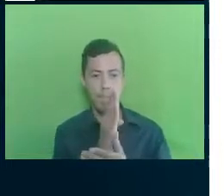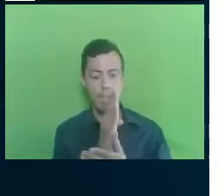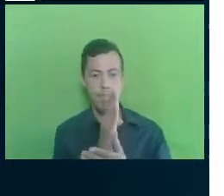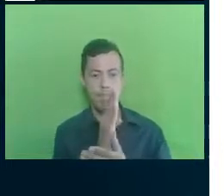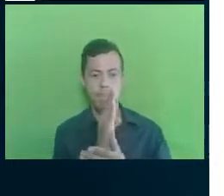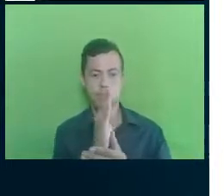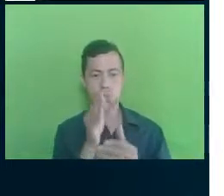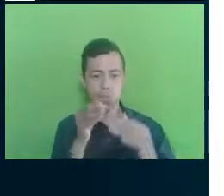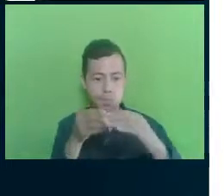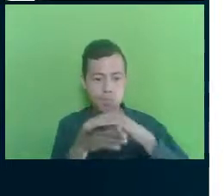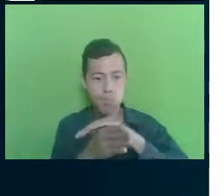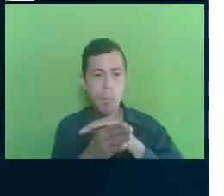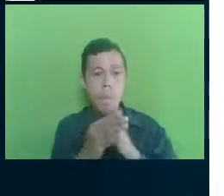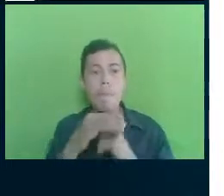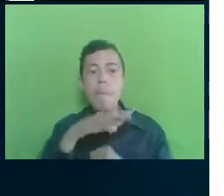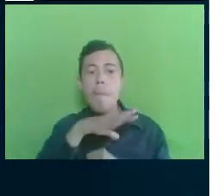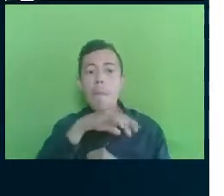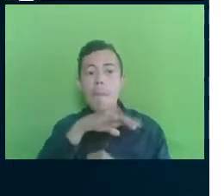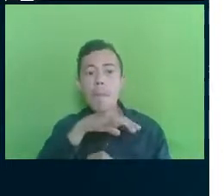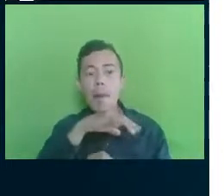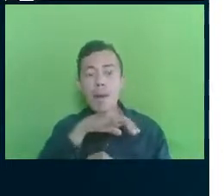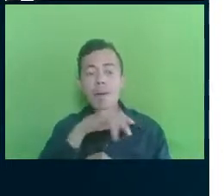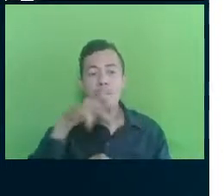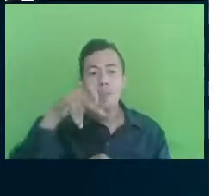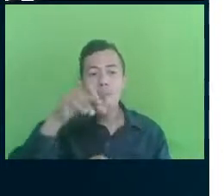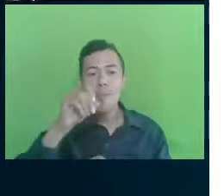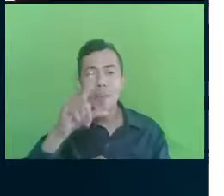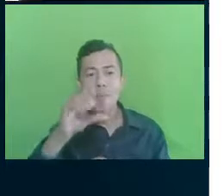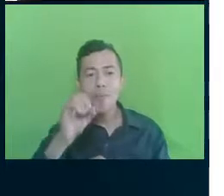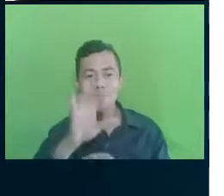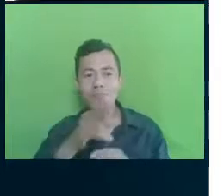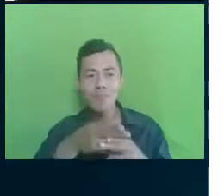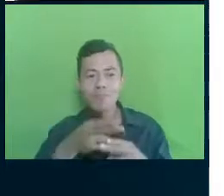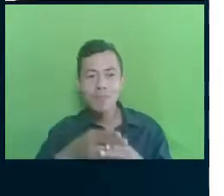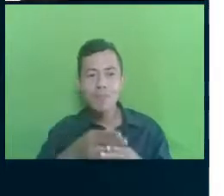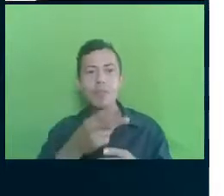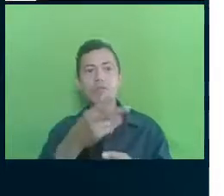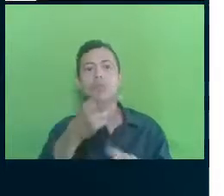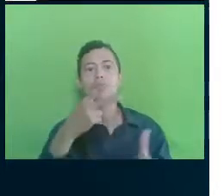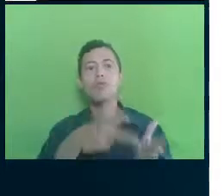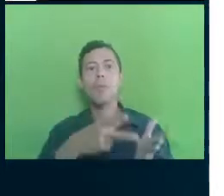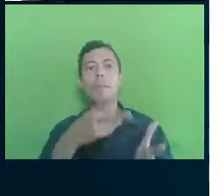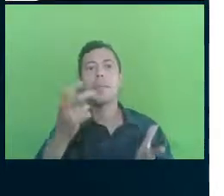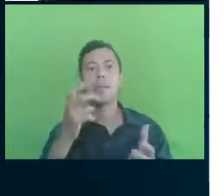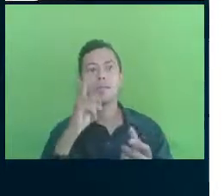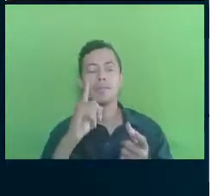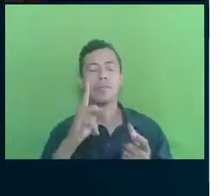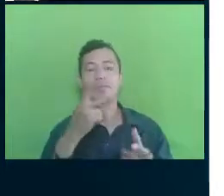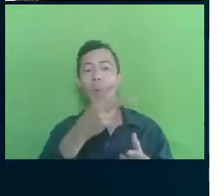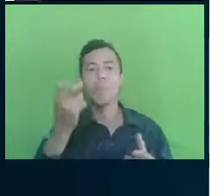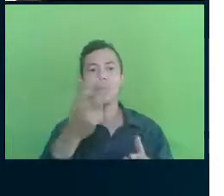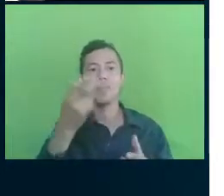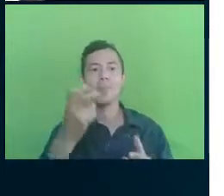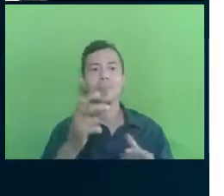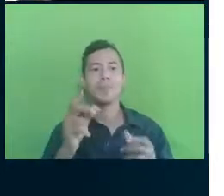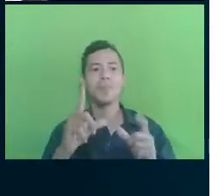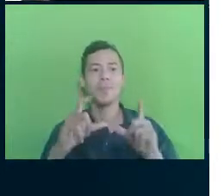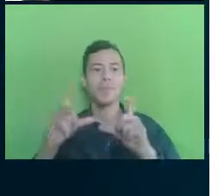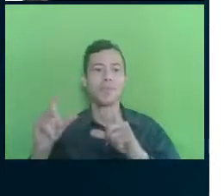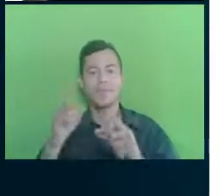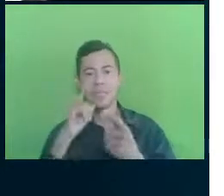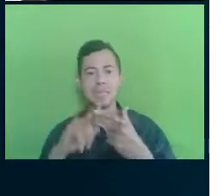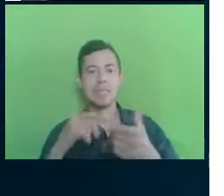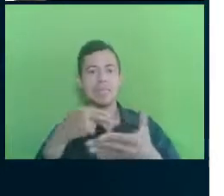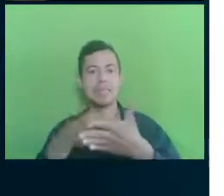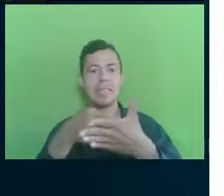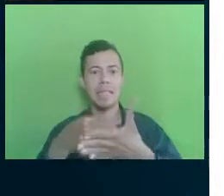un álbum de mi perro. Y efectivamente, crear un álbum con base de 2.000 fotos, tengo que barrer las 2.000 fotos y comenzar a etiquetarlo cada